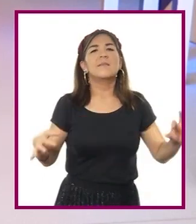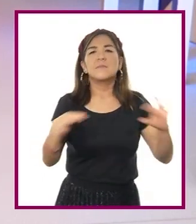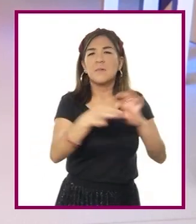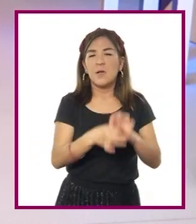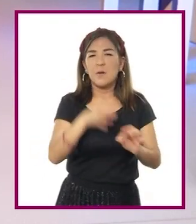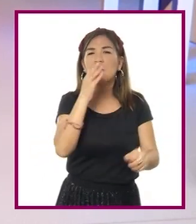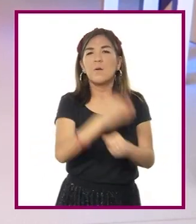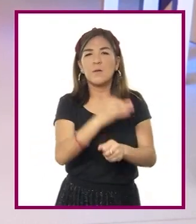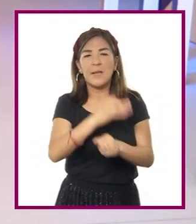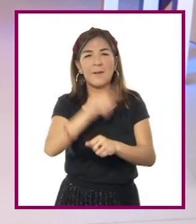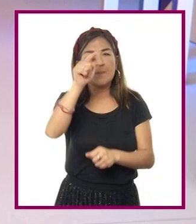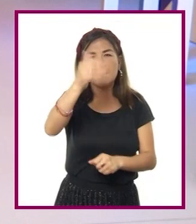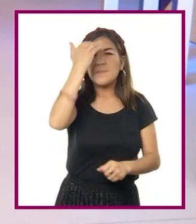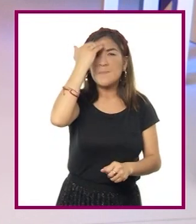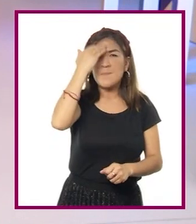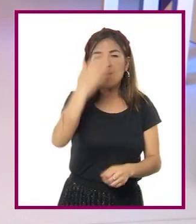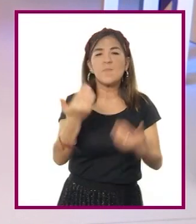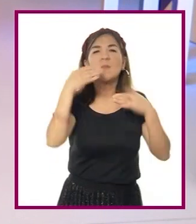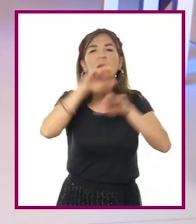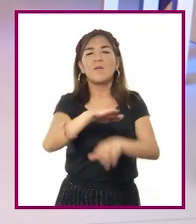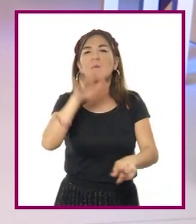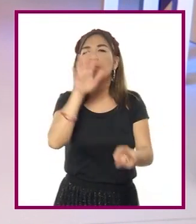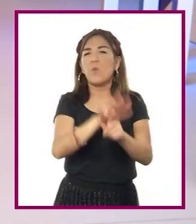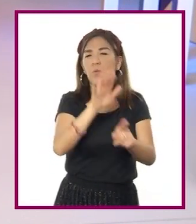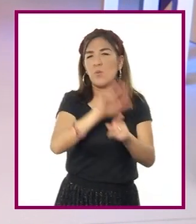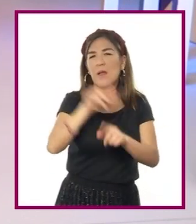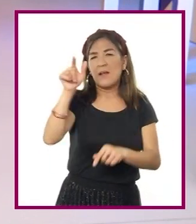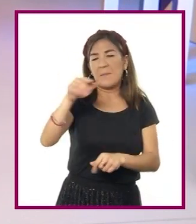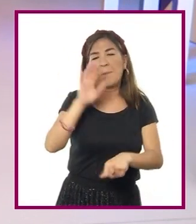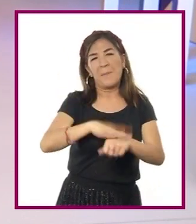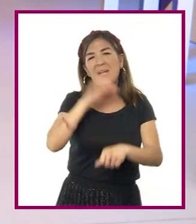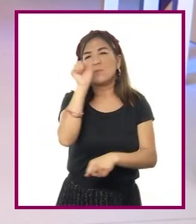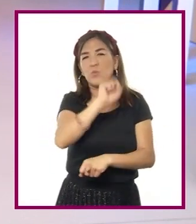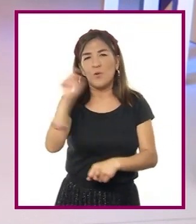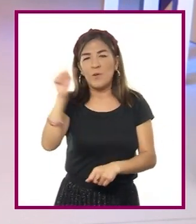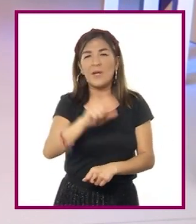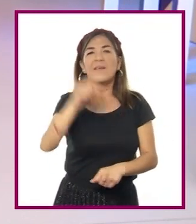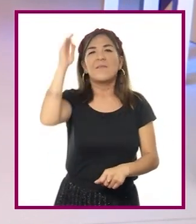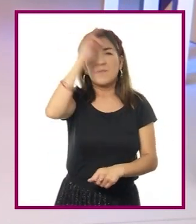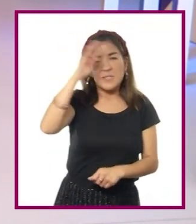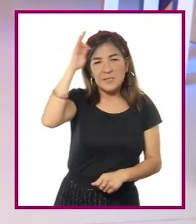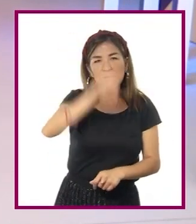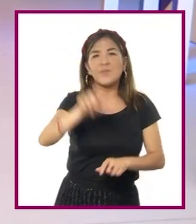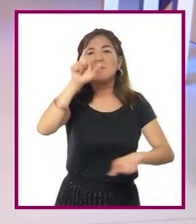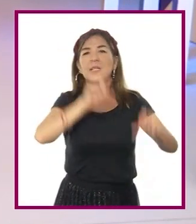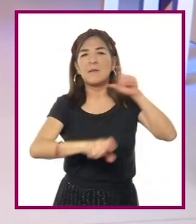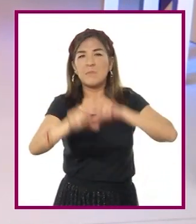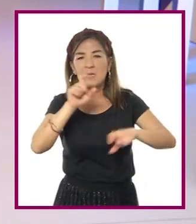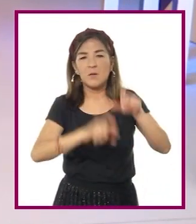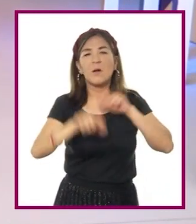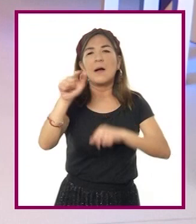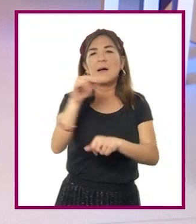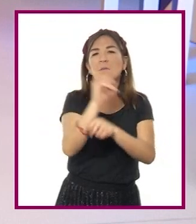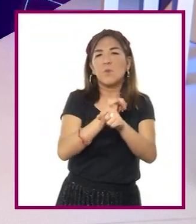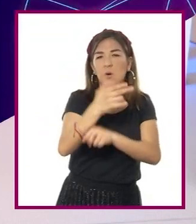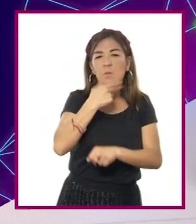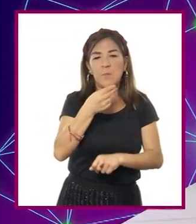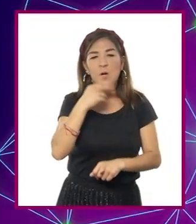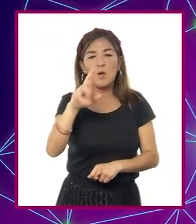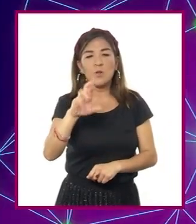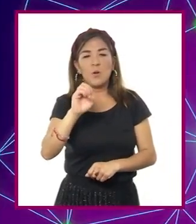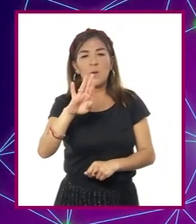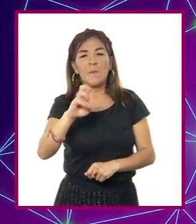situación, conoceremos un poco de un famoso filósofo, físico, químico e investigador llamado Robert